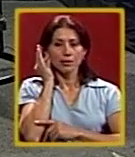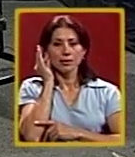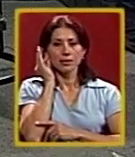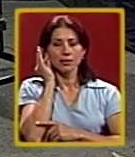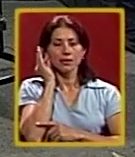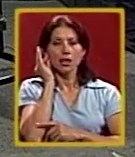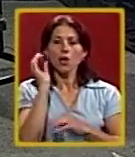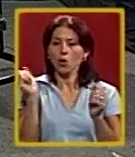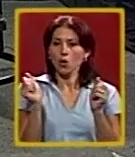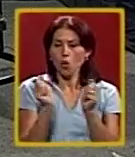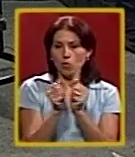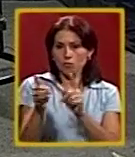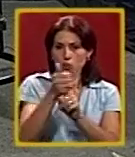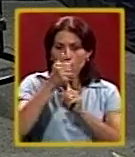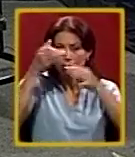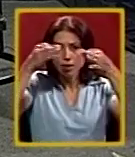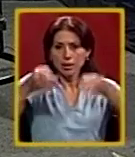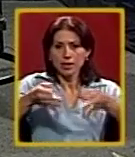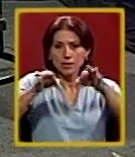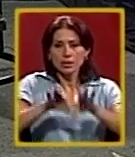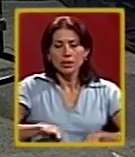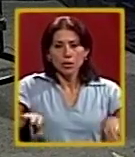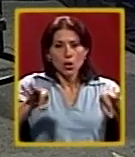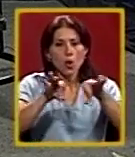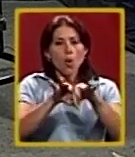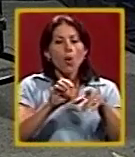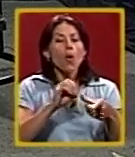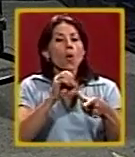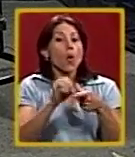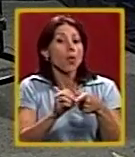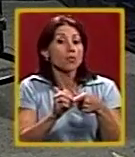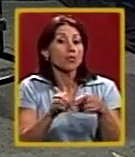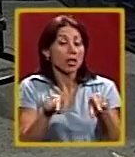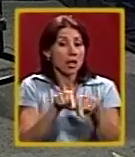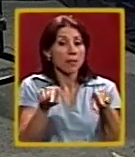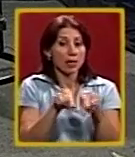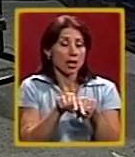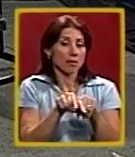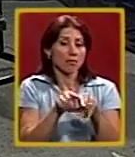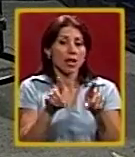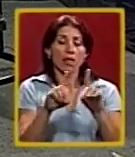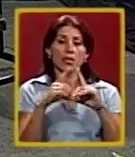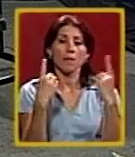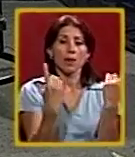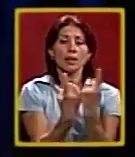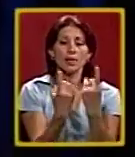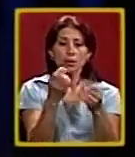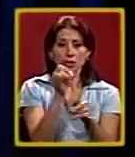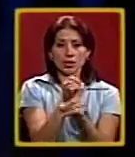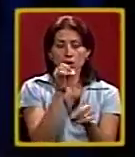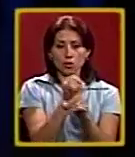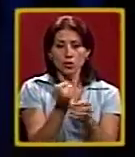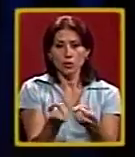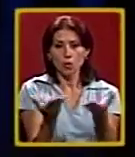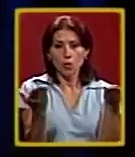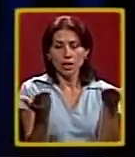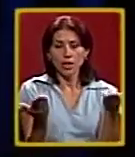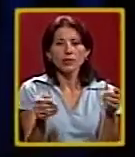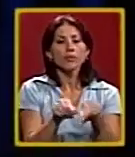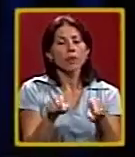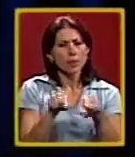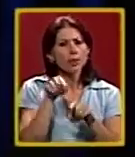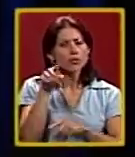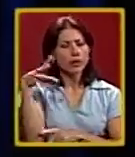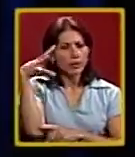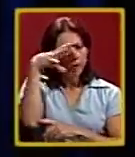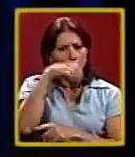llevando las decisiones en las empresas o en los departamentos de las instituciones públicas también usted encuentra